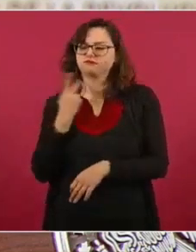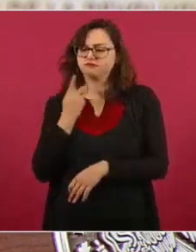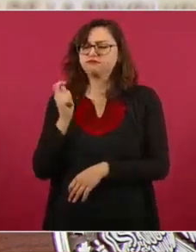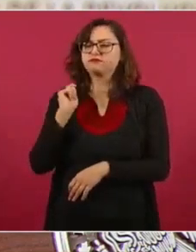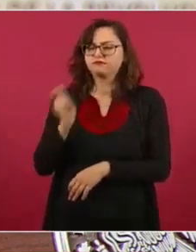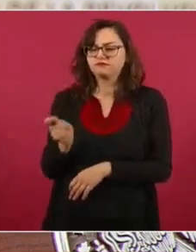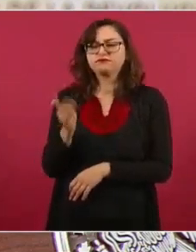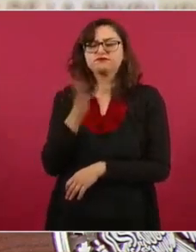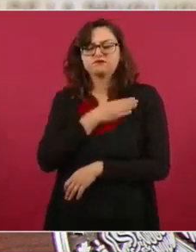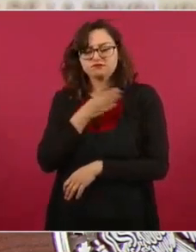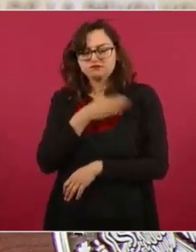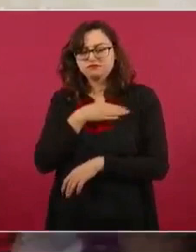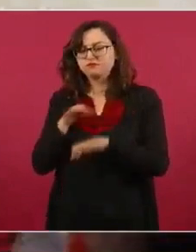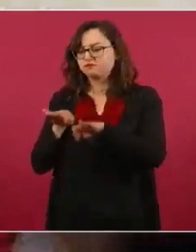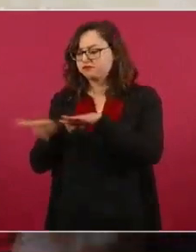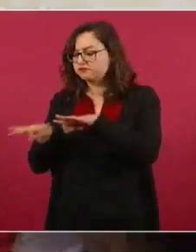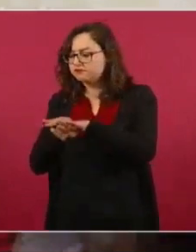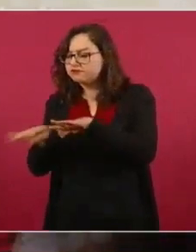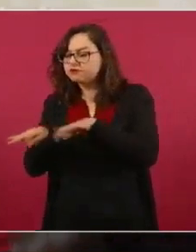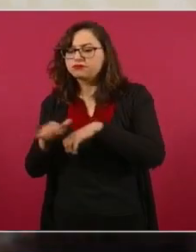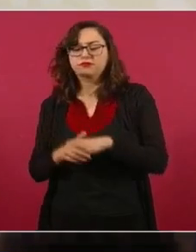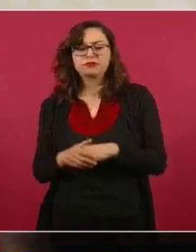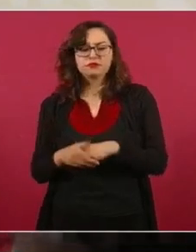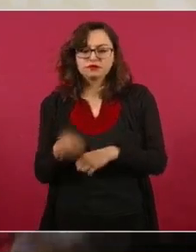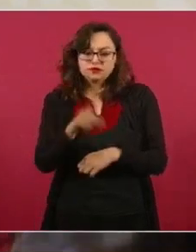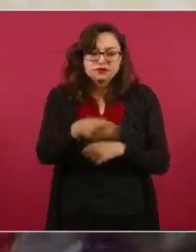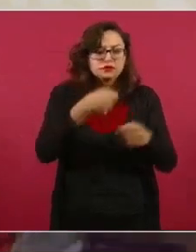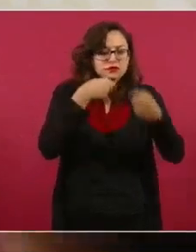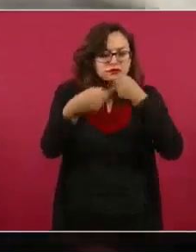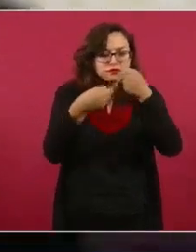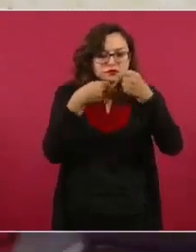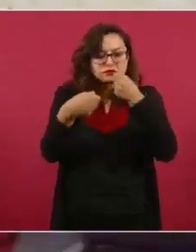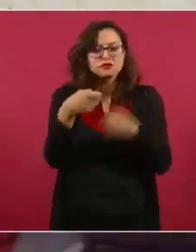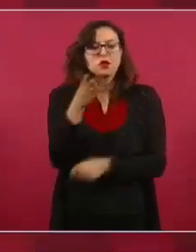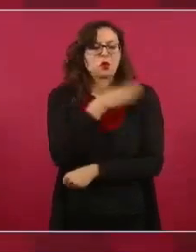como el oficio del carpintero,